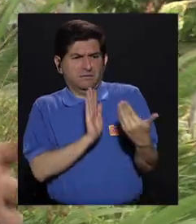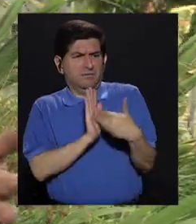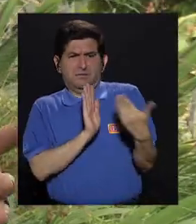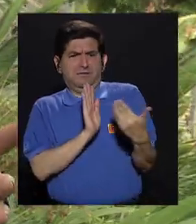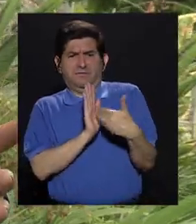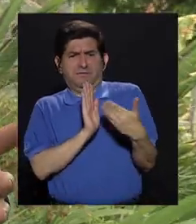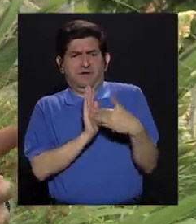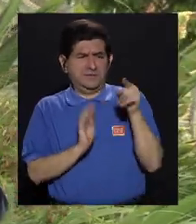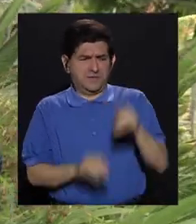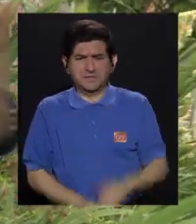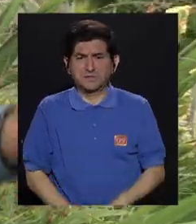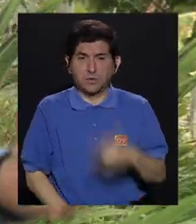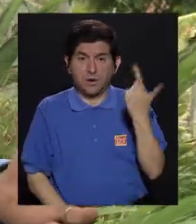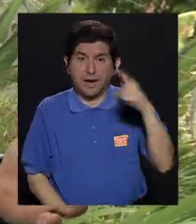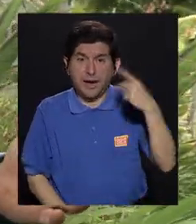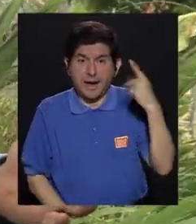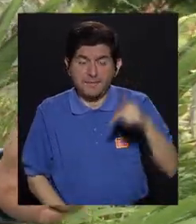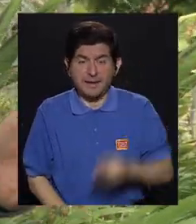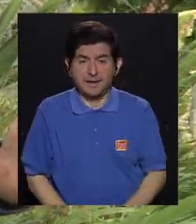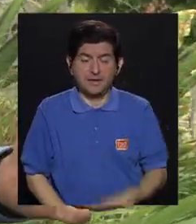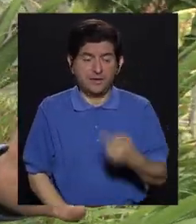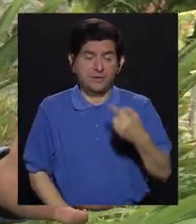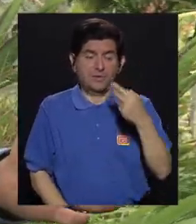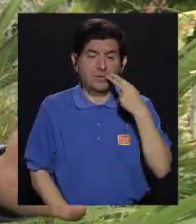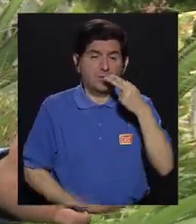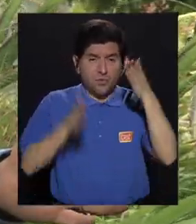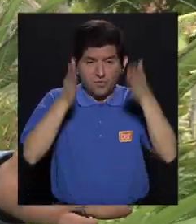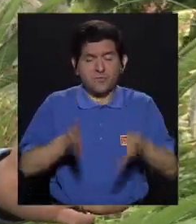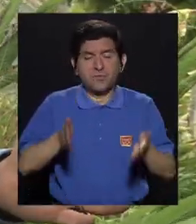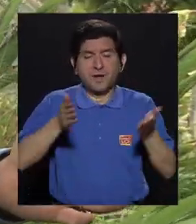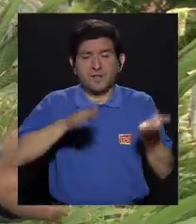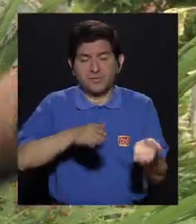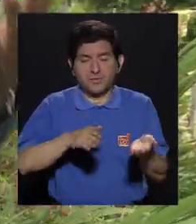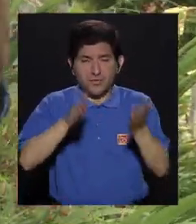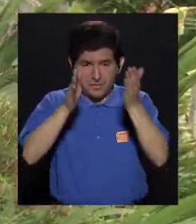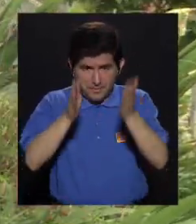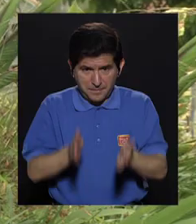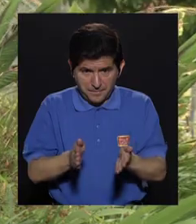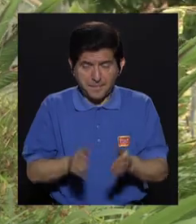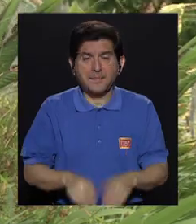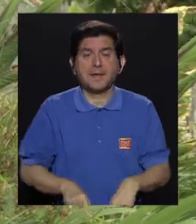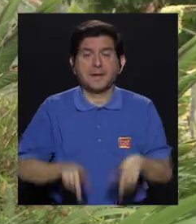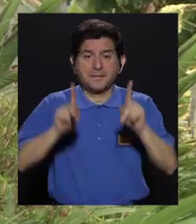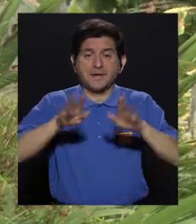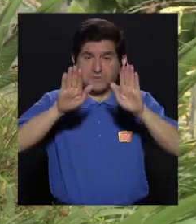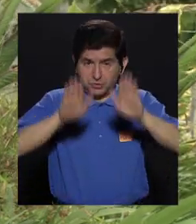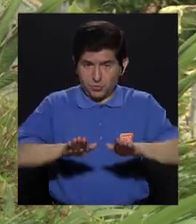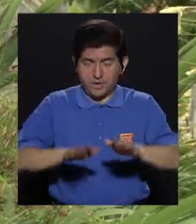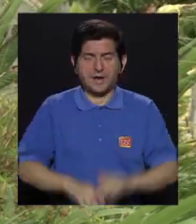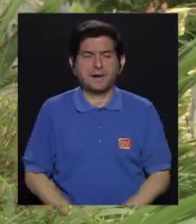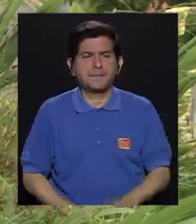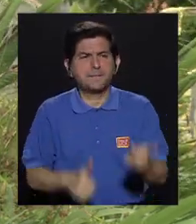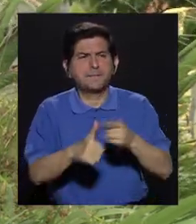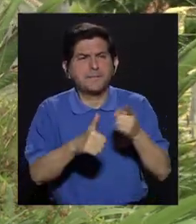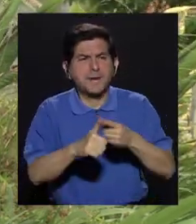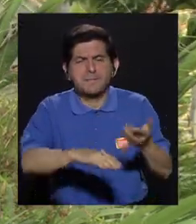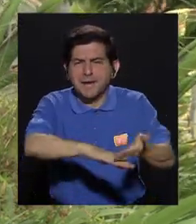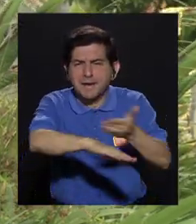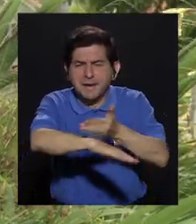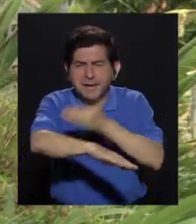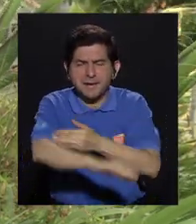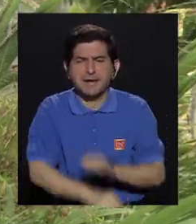no verse expuesto a ese mayor riesgo por ser un fumador pasivo. Y acá el país ha hecho realmente grandes esfuerzos.